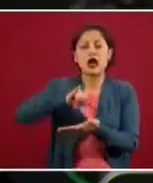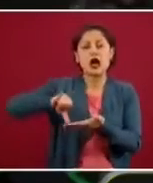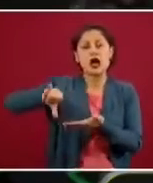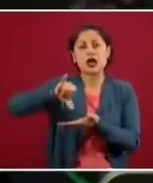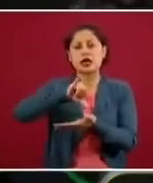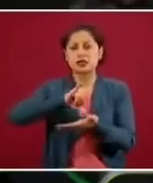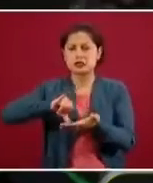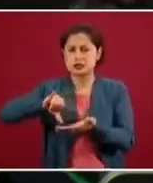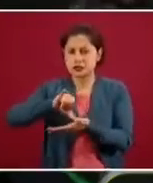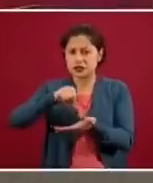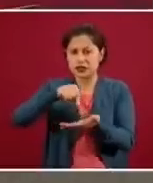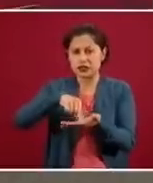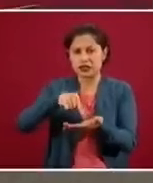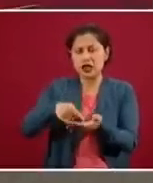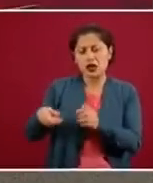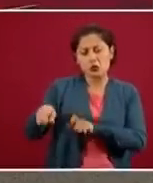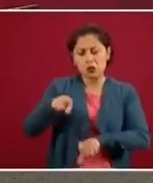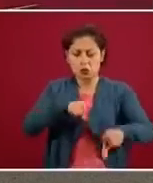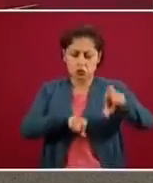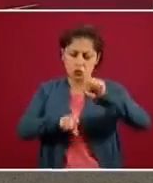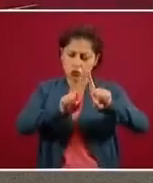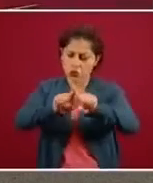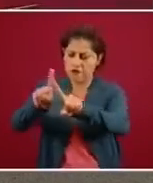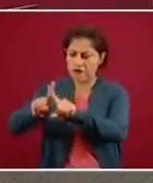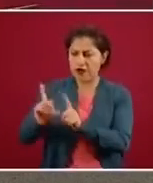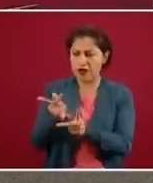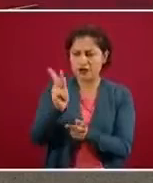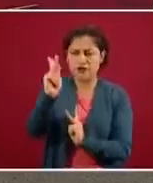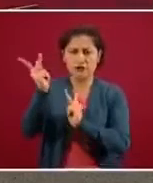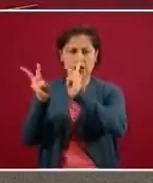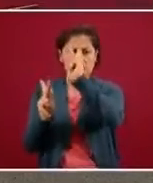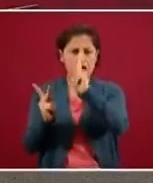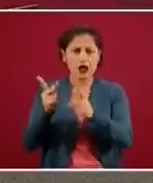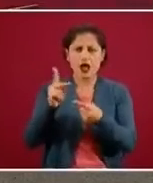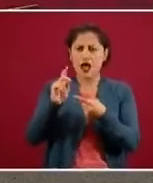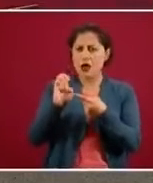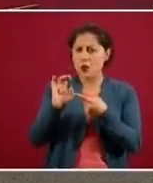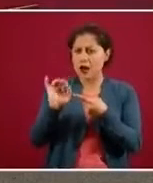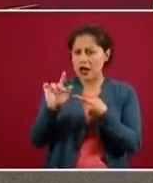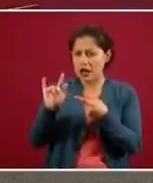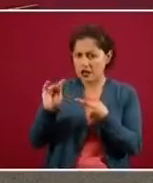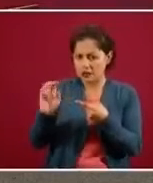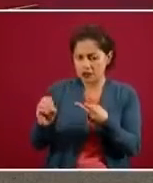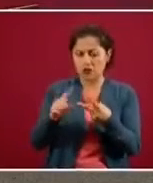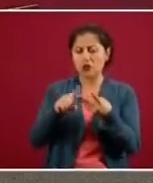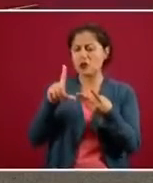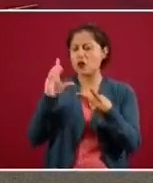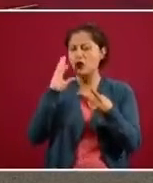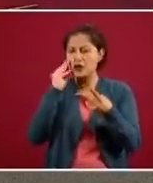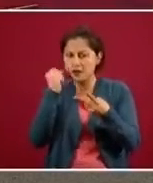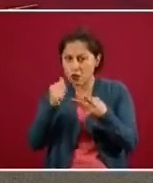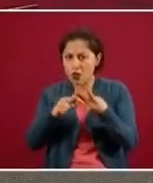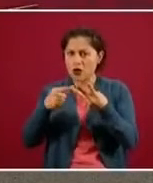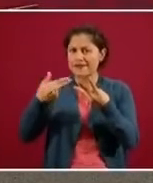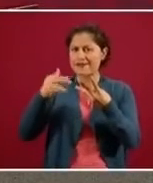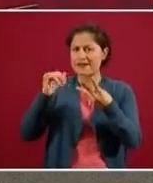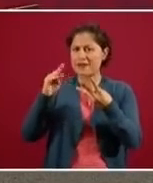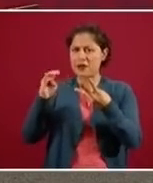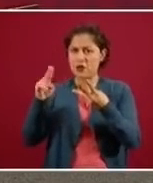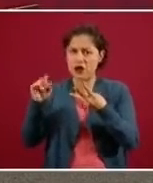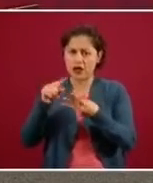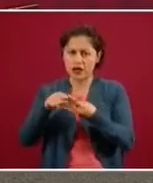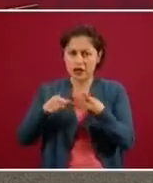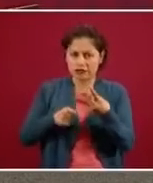con base en varias hierbas, eucalipto, limón, canela, en fin, y se está vendiendo, pero a